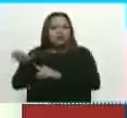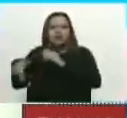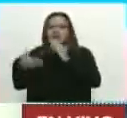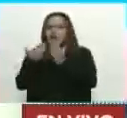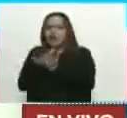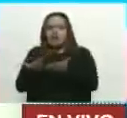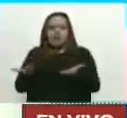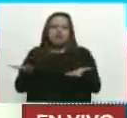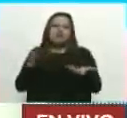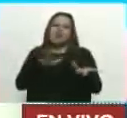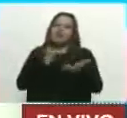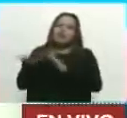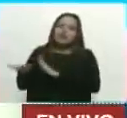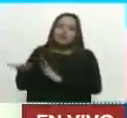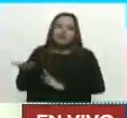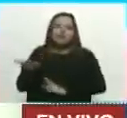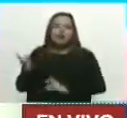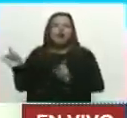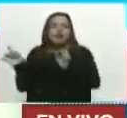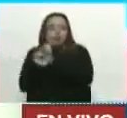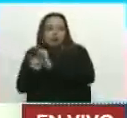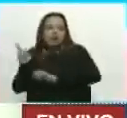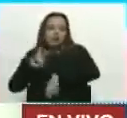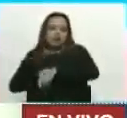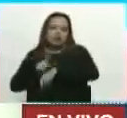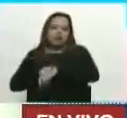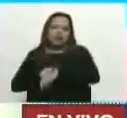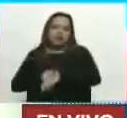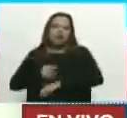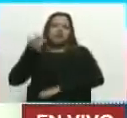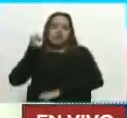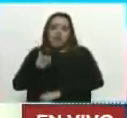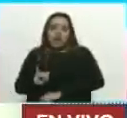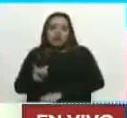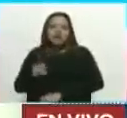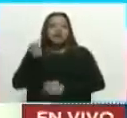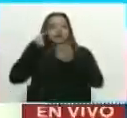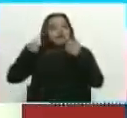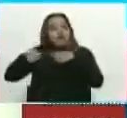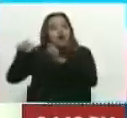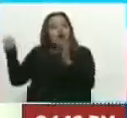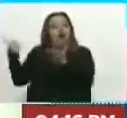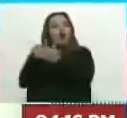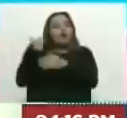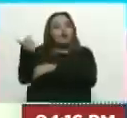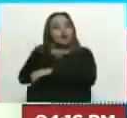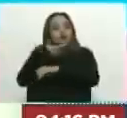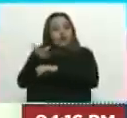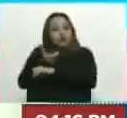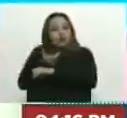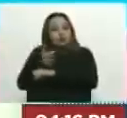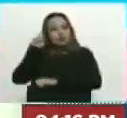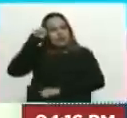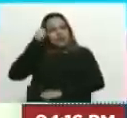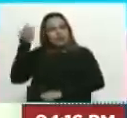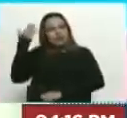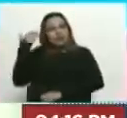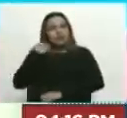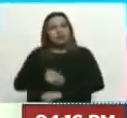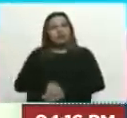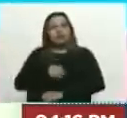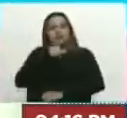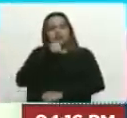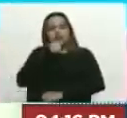hace relativamente poco y donde tuvimos un intento de golpe de Estado, si recordáis, en el